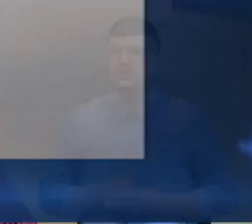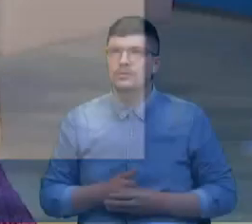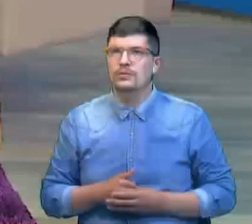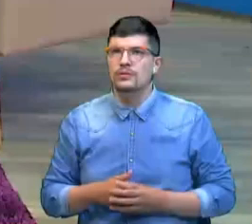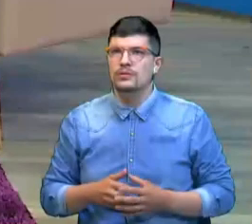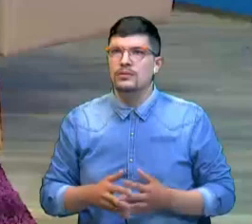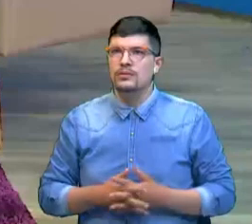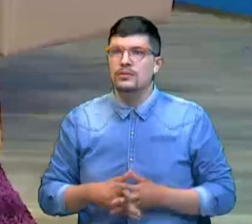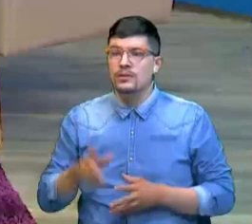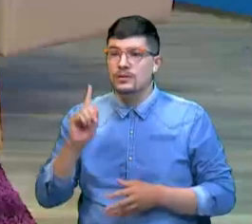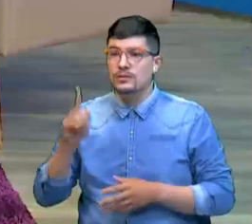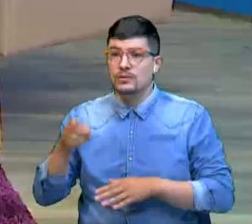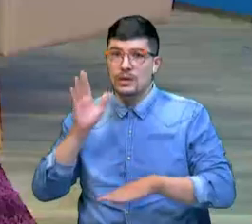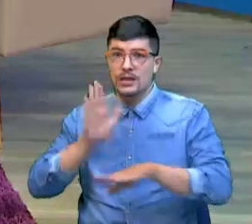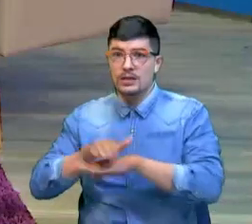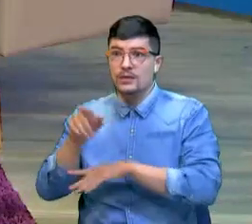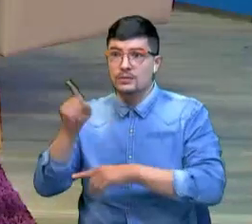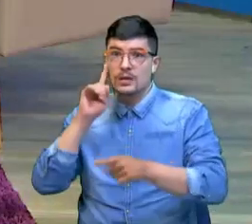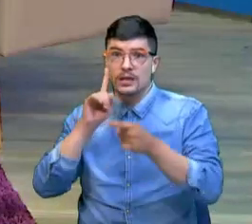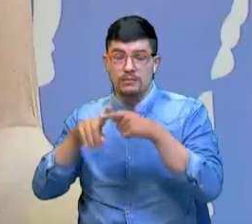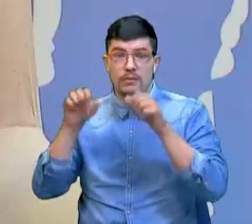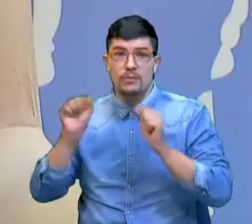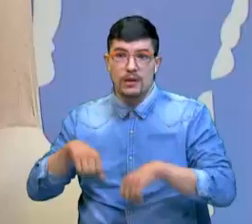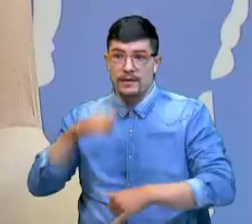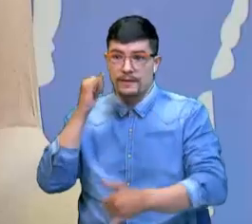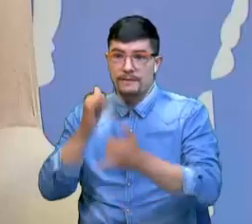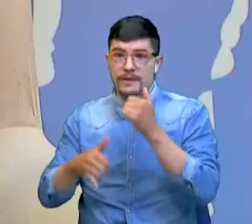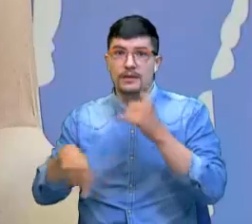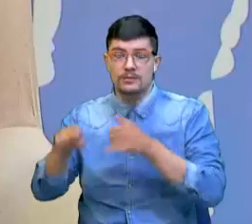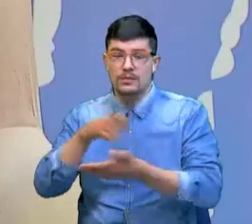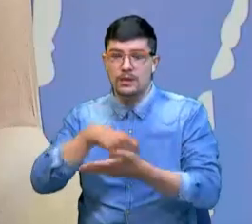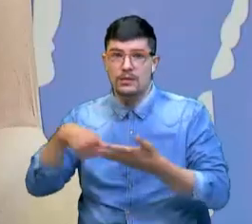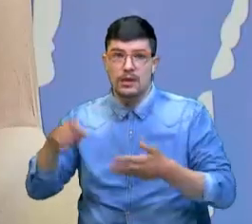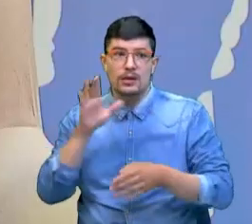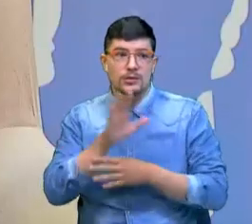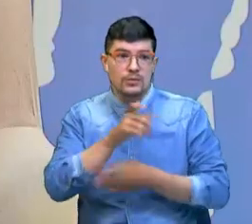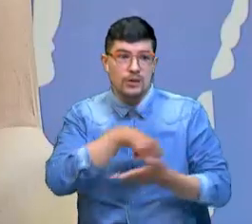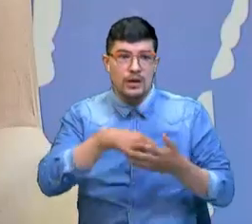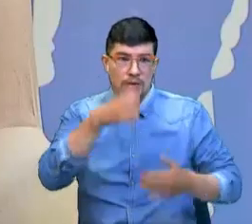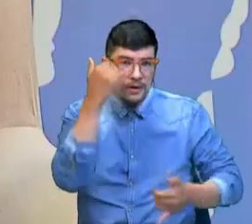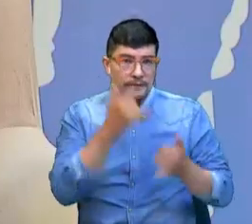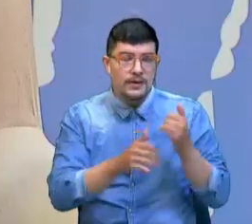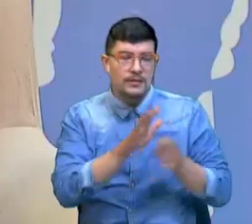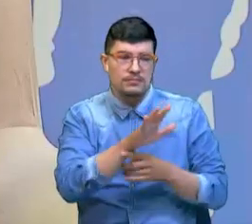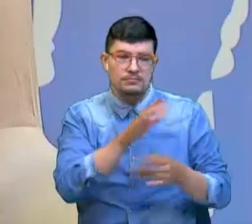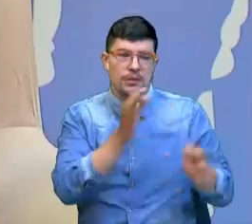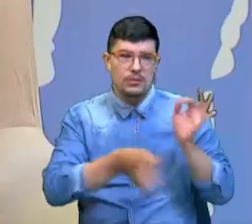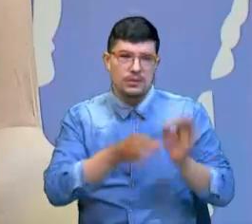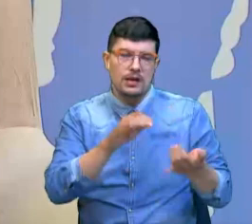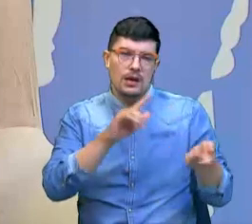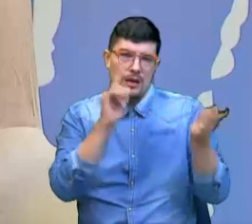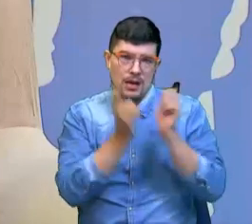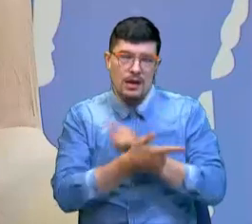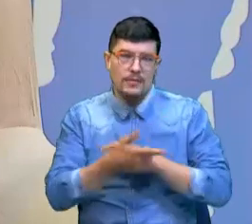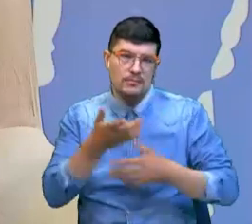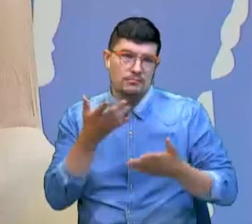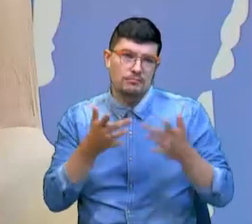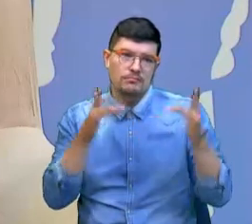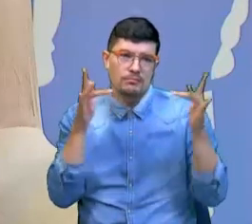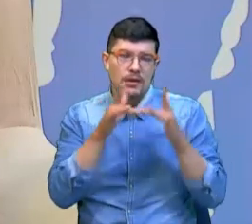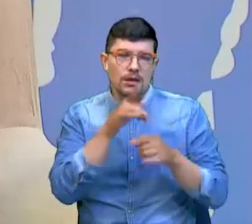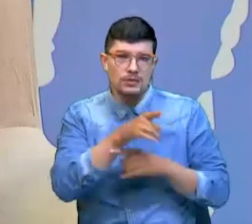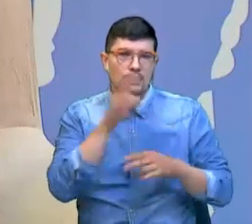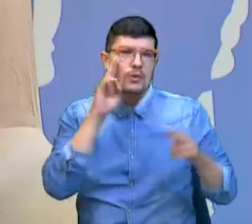causal objetiva le pueden terminar el contrato. Si es un contrato a término fijo, la jurisprudencia ha variado y sería